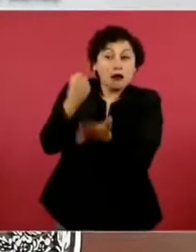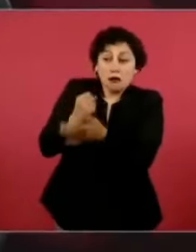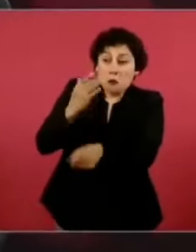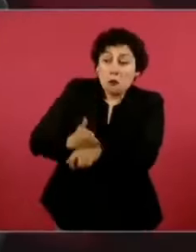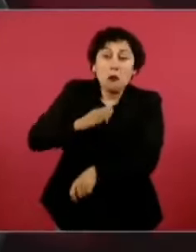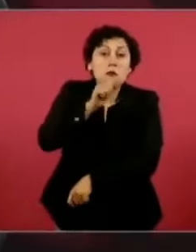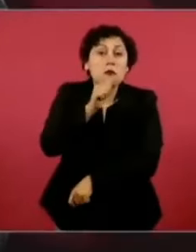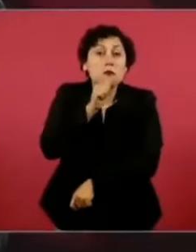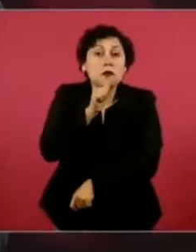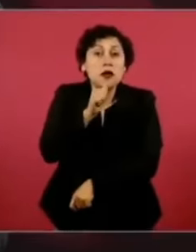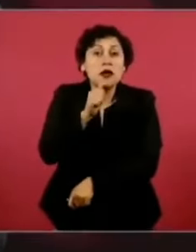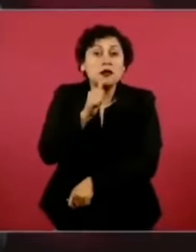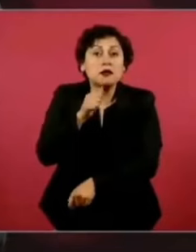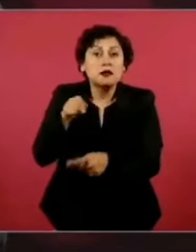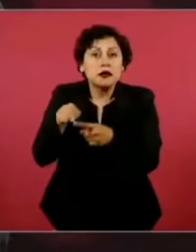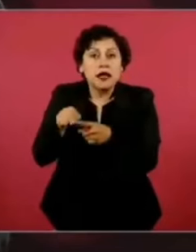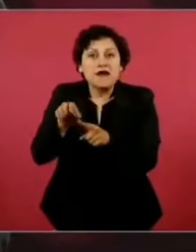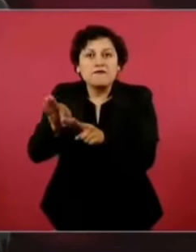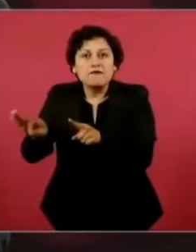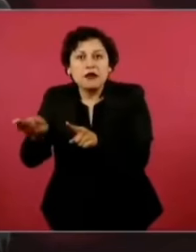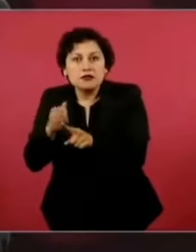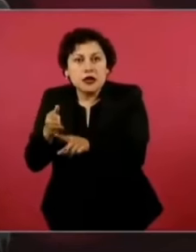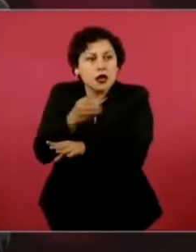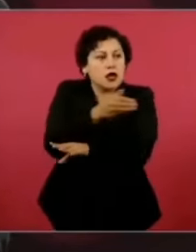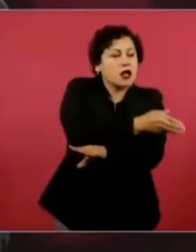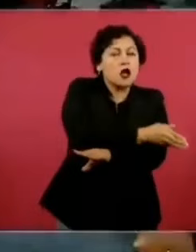¿Y desde cuándo?